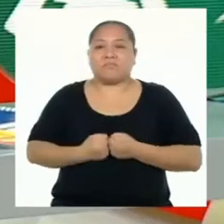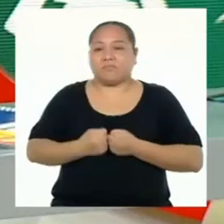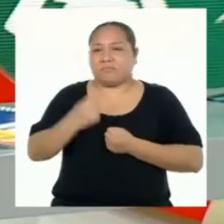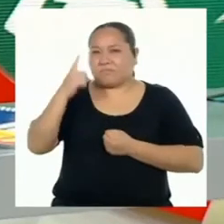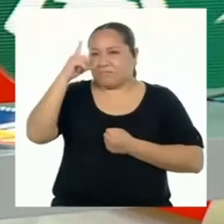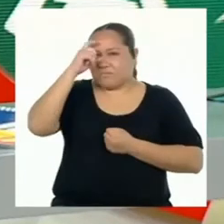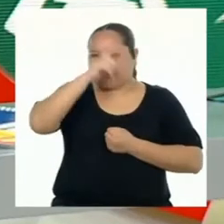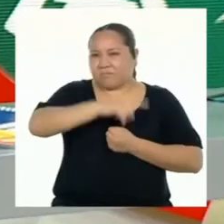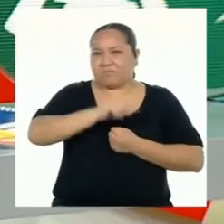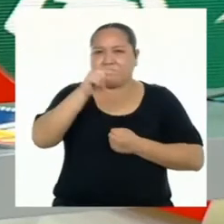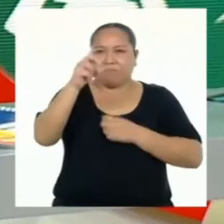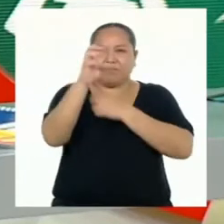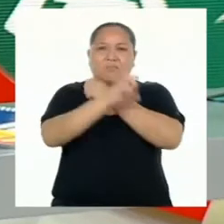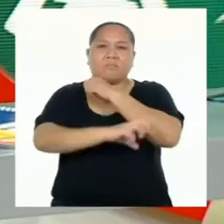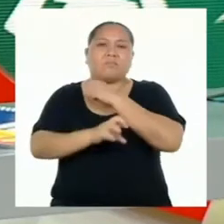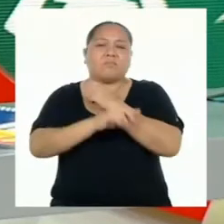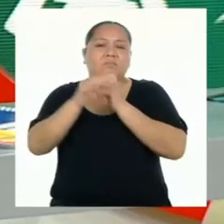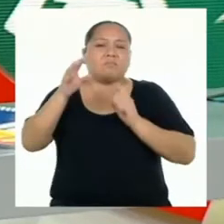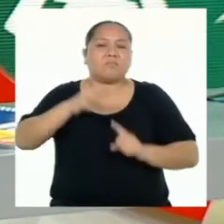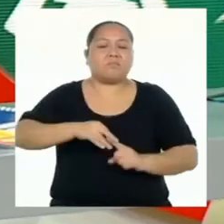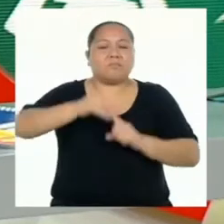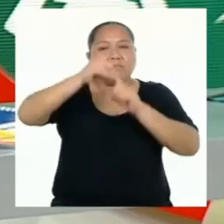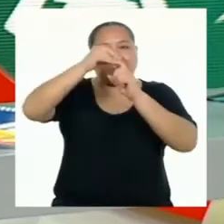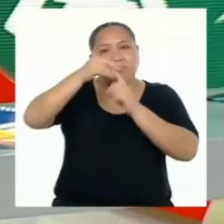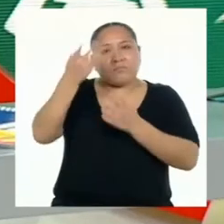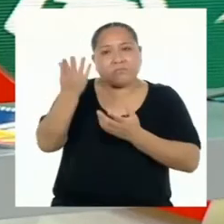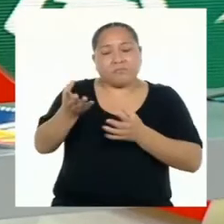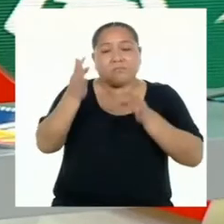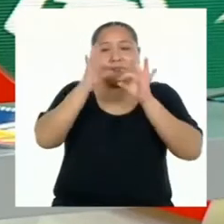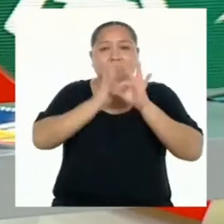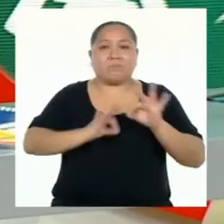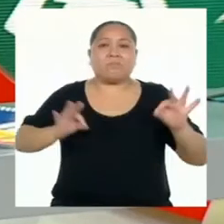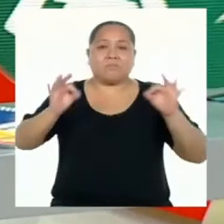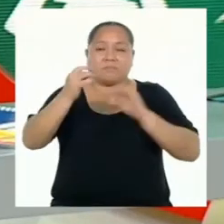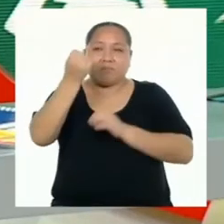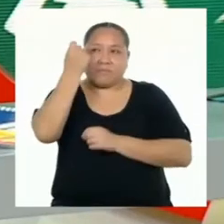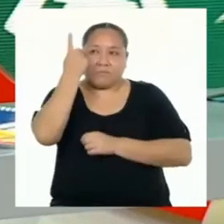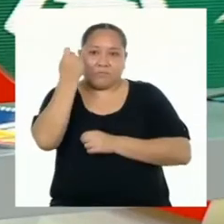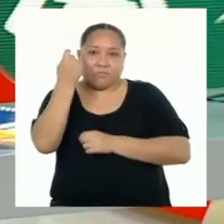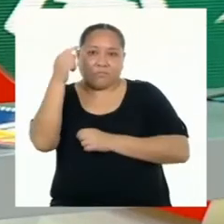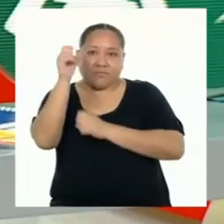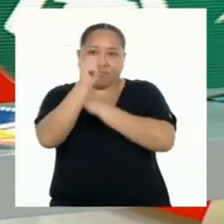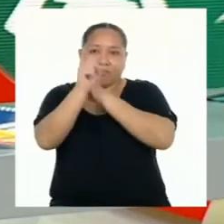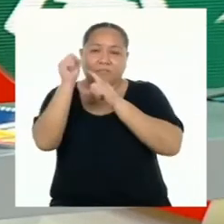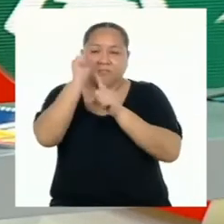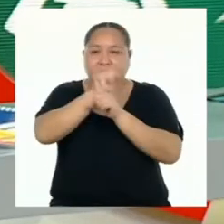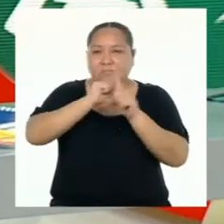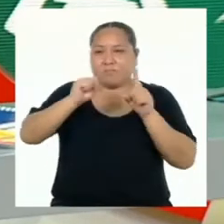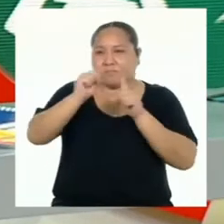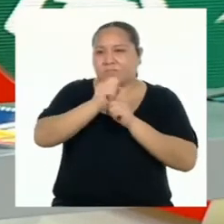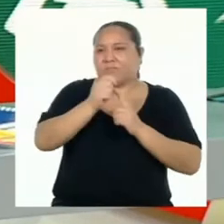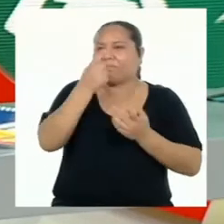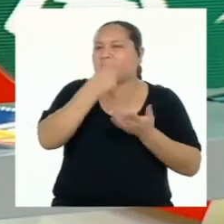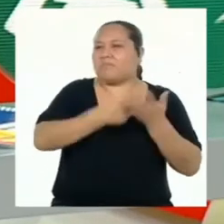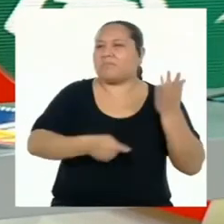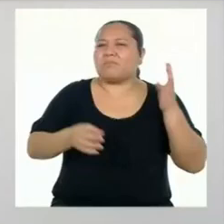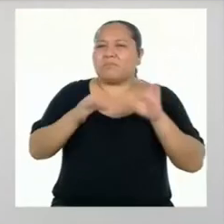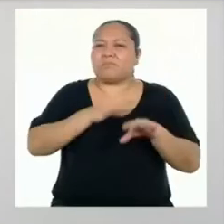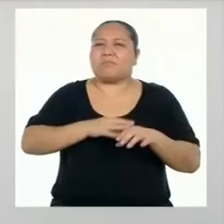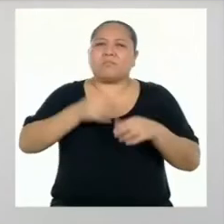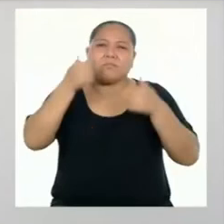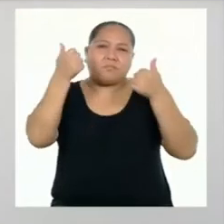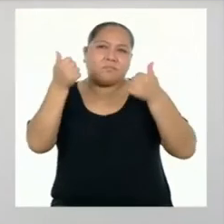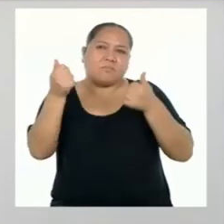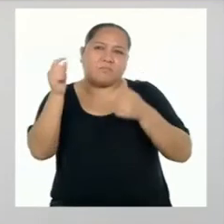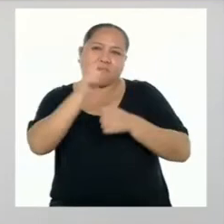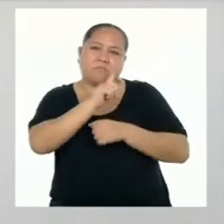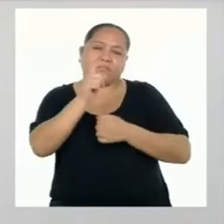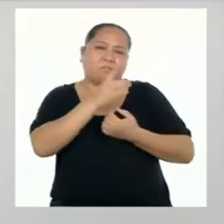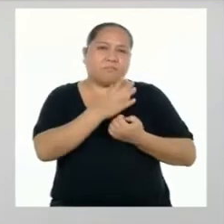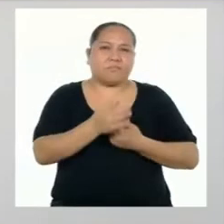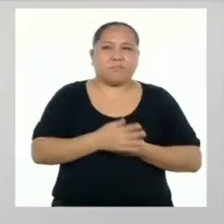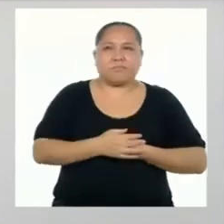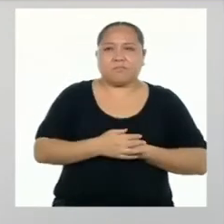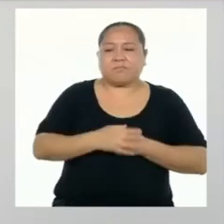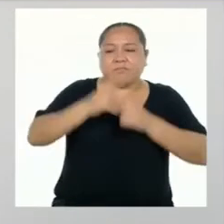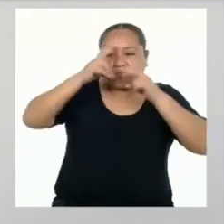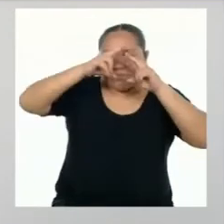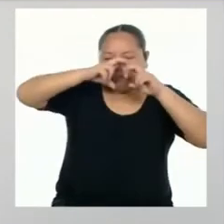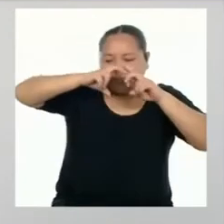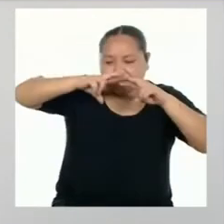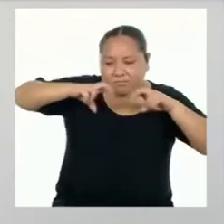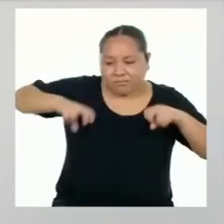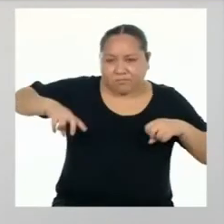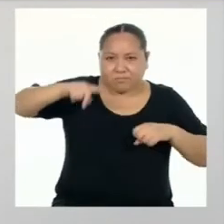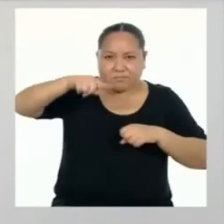país, es especialmente importante comprender como sociedad qué es lo que estamos haciendo bien o no. Analicemos como